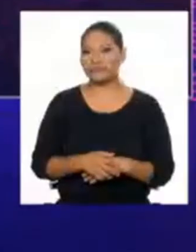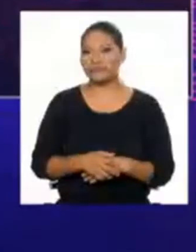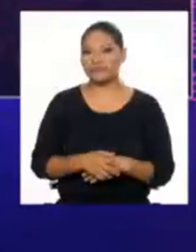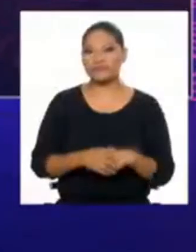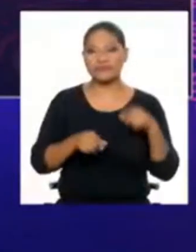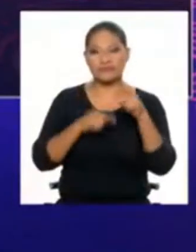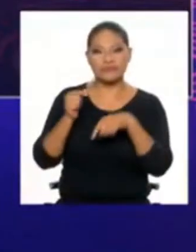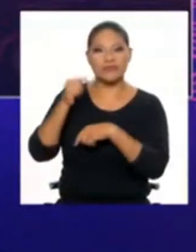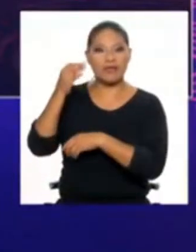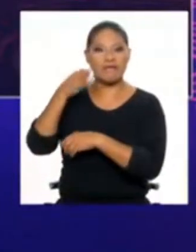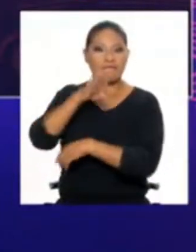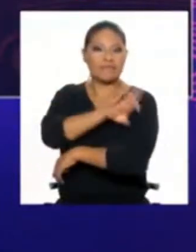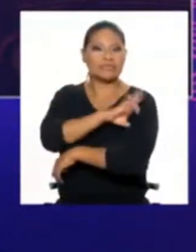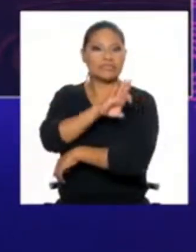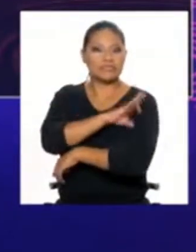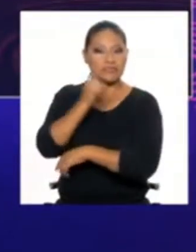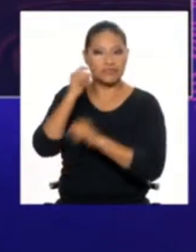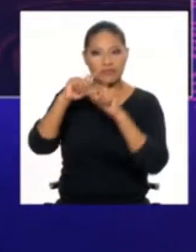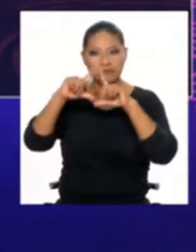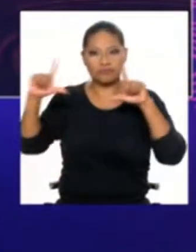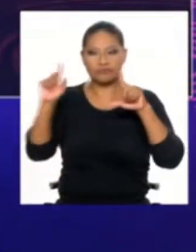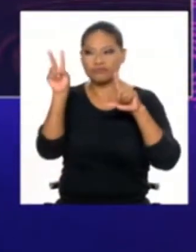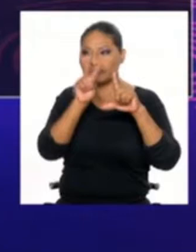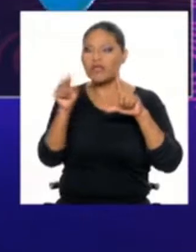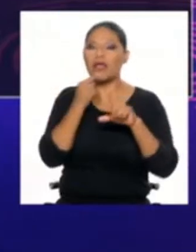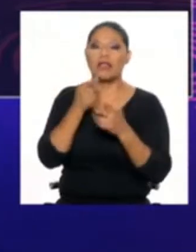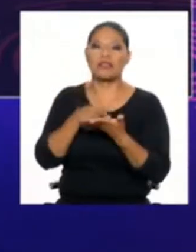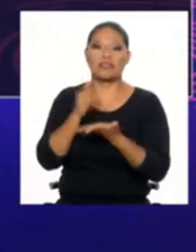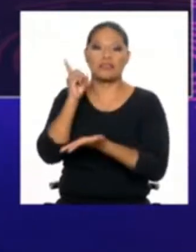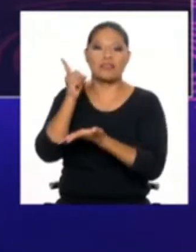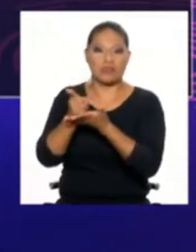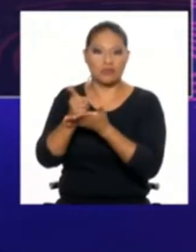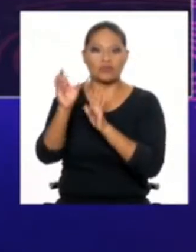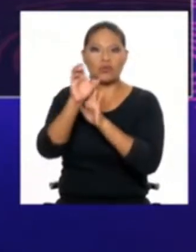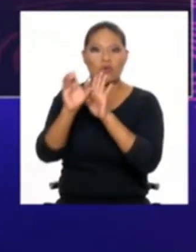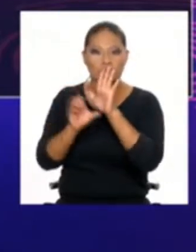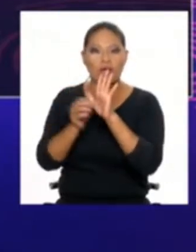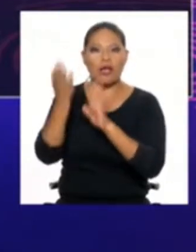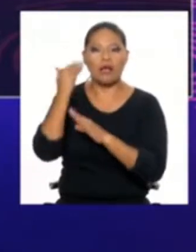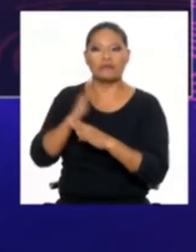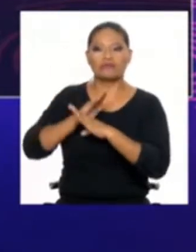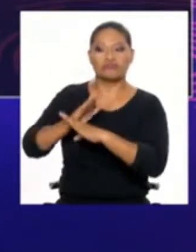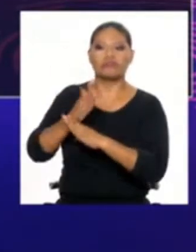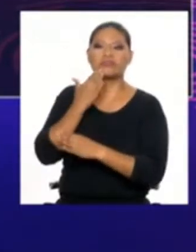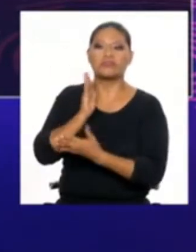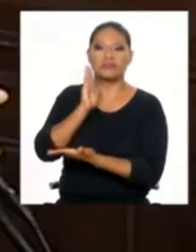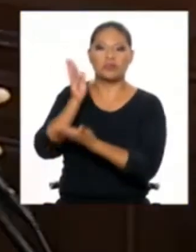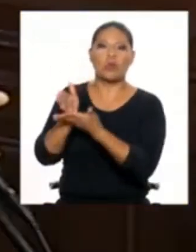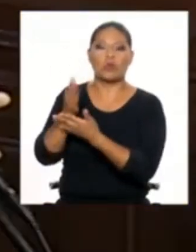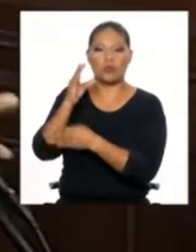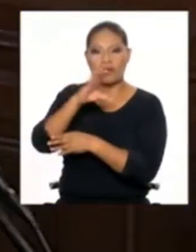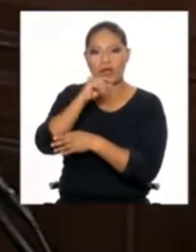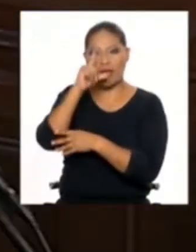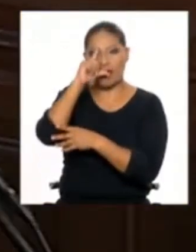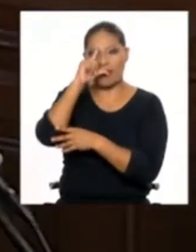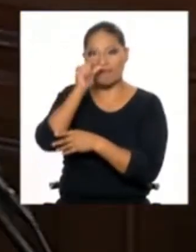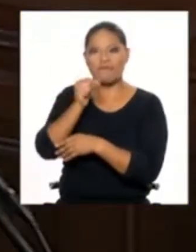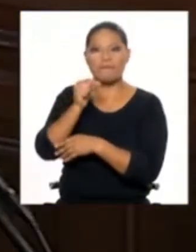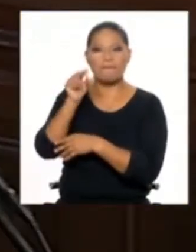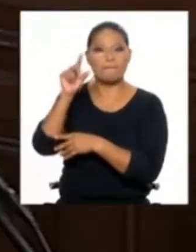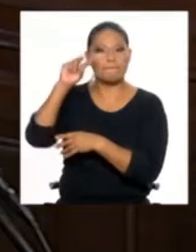Fiscal de la Nación presenta denuncia constitucional contra el expresidente Martín Vizcarra. También está incluida la exministra